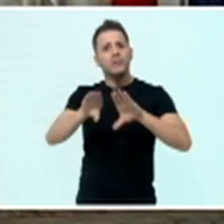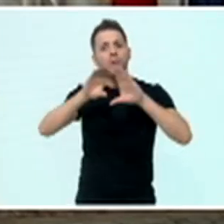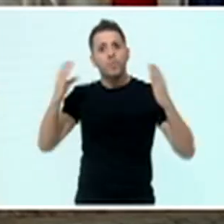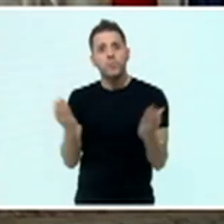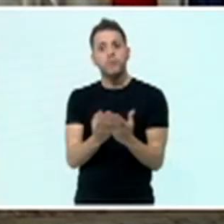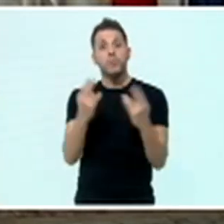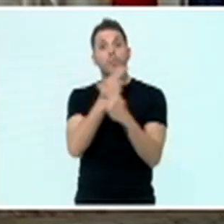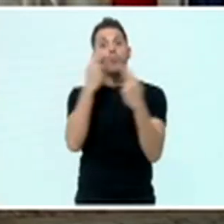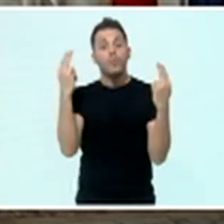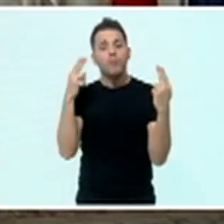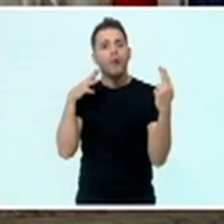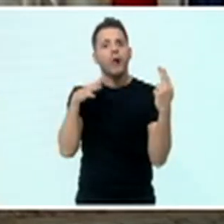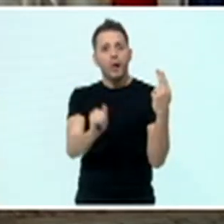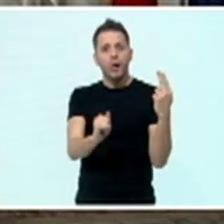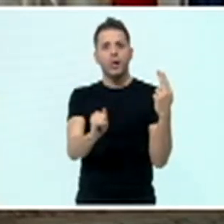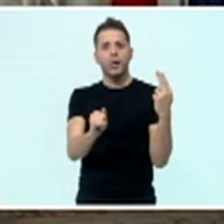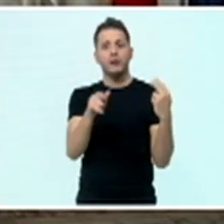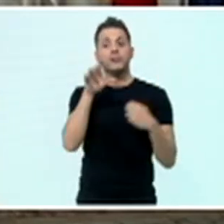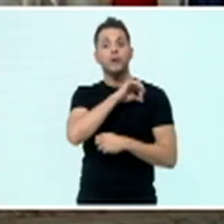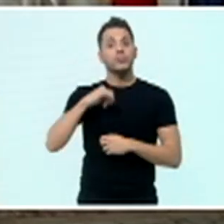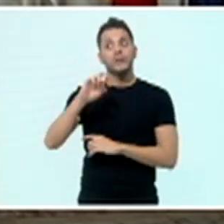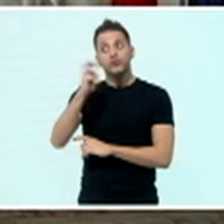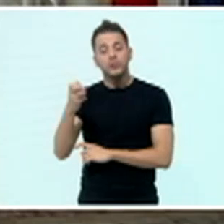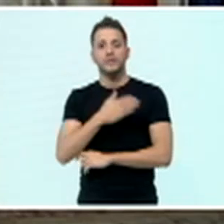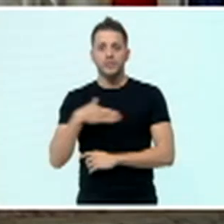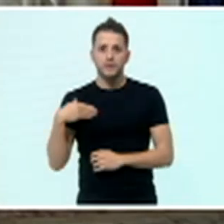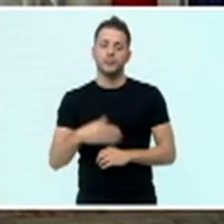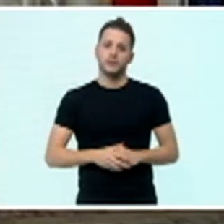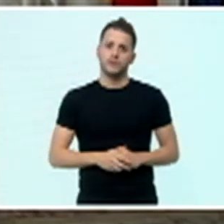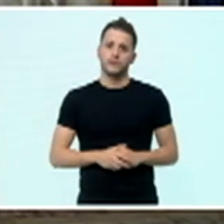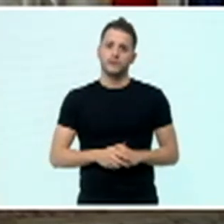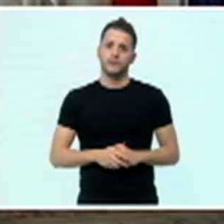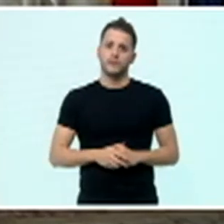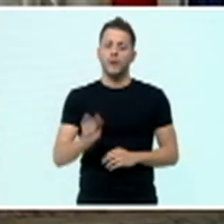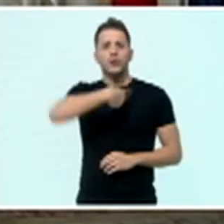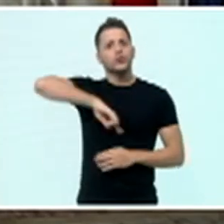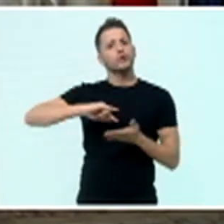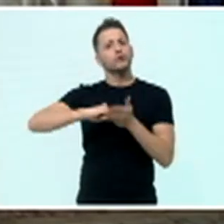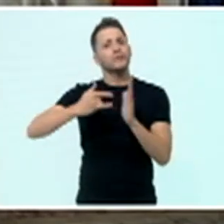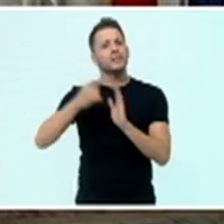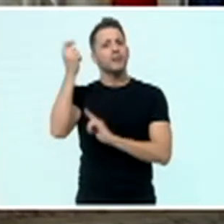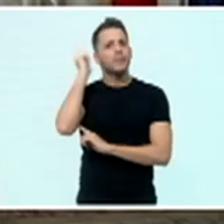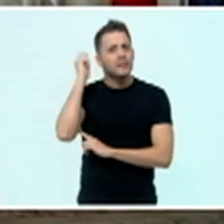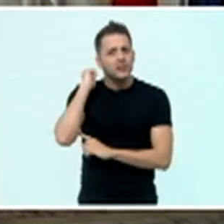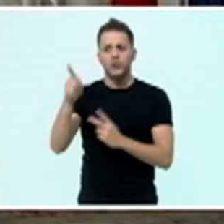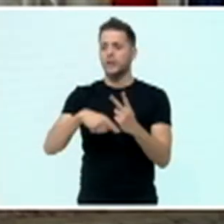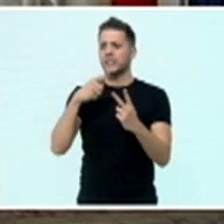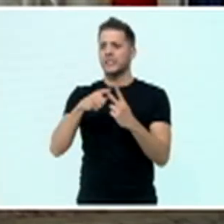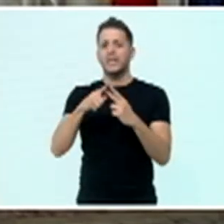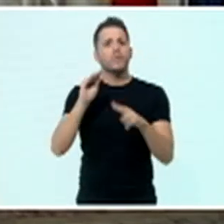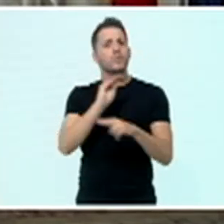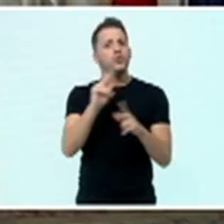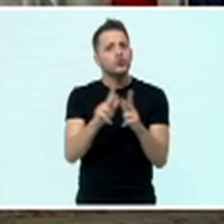público, enormemente deseado en otras regiones. Que tenemos un sistema de pensiones, de prestaciones